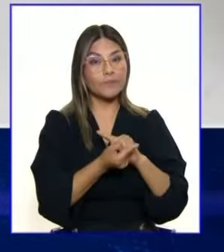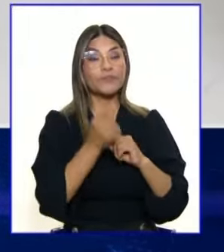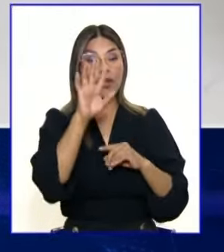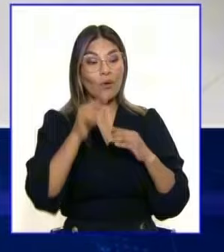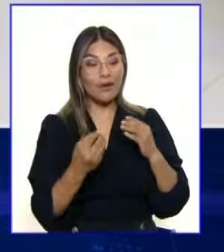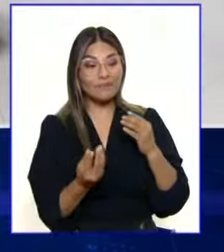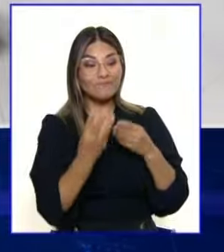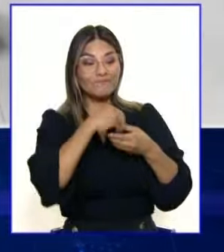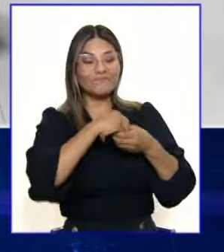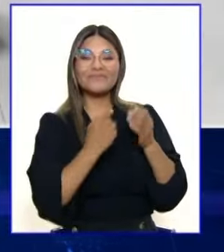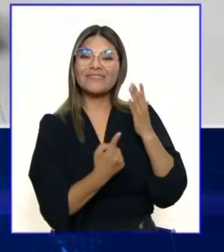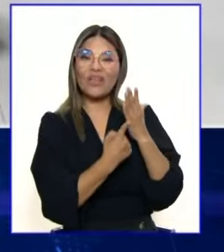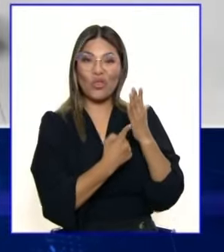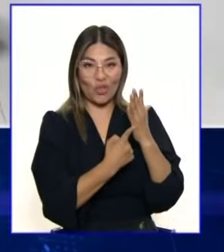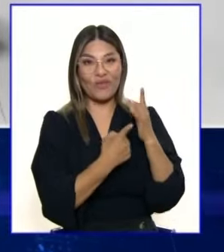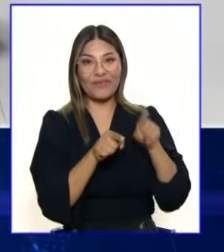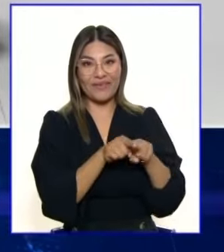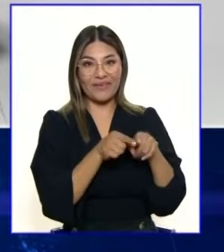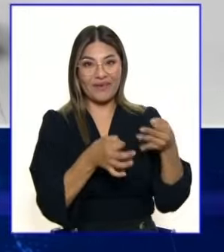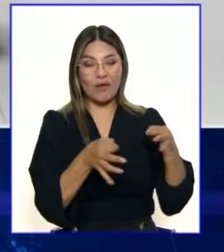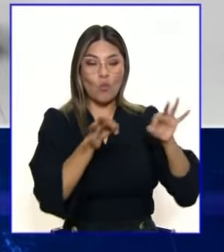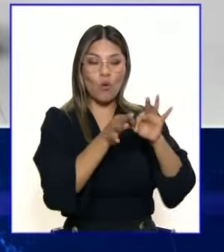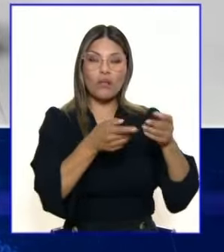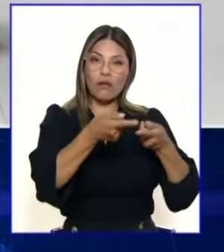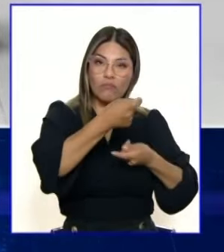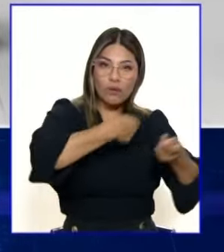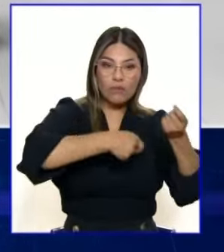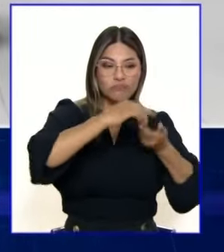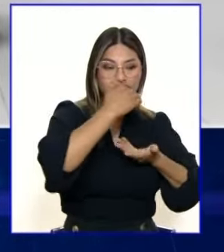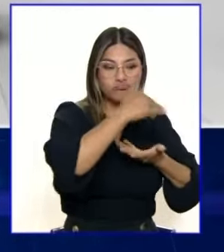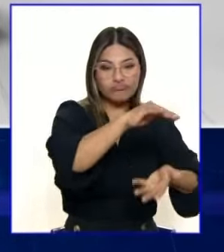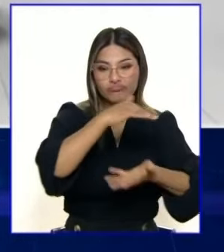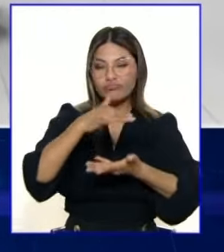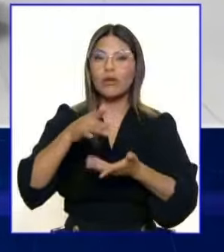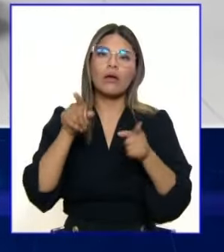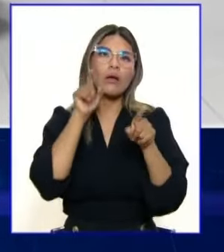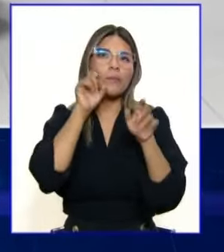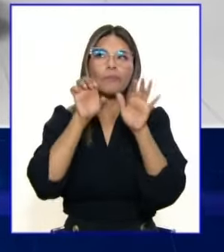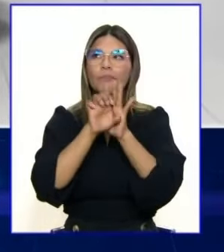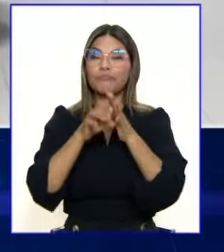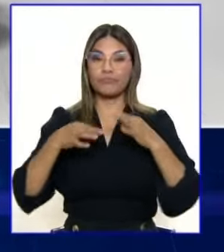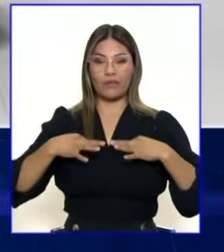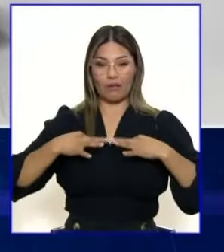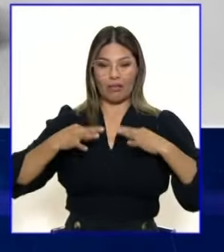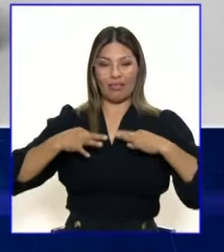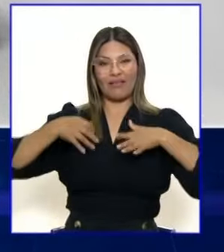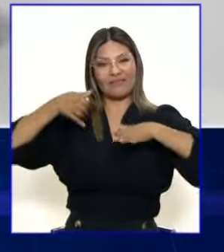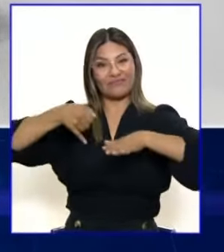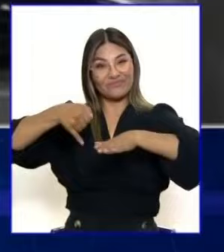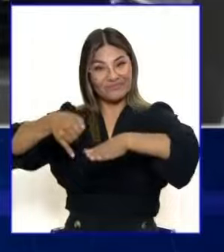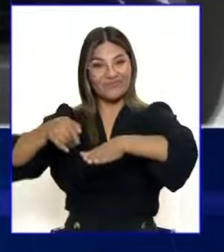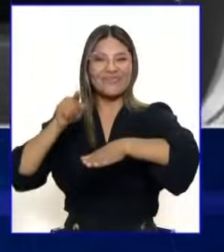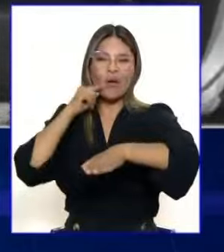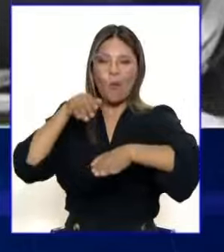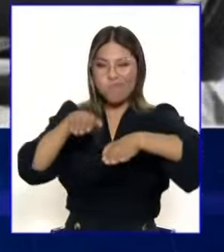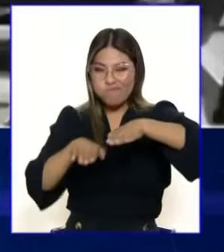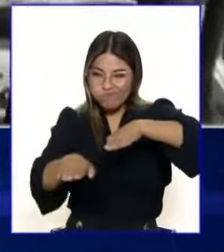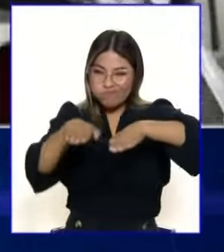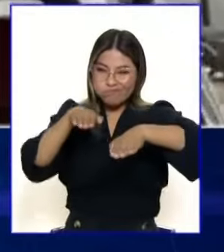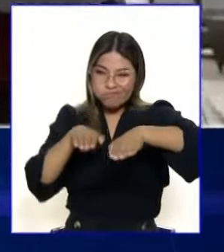esta es aplicable a todos los giros de negocio, desde agroexportación, desde textil, por ejemplo. En Gamarra estaba leyendo ahora a la